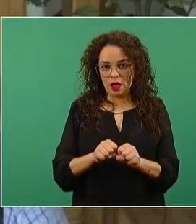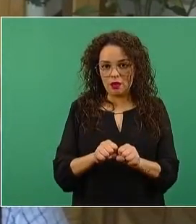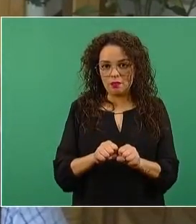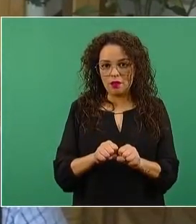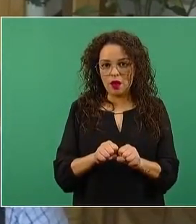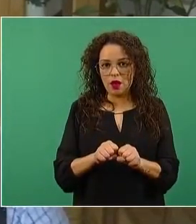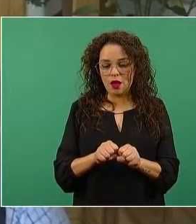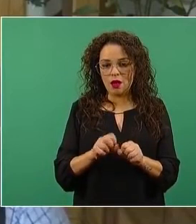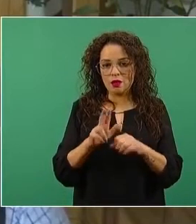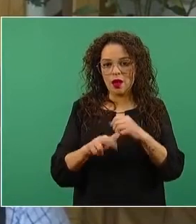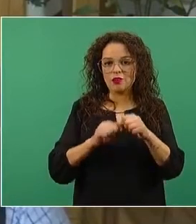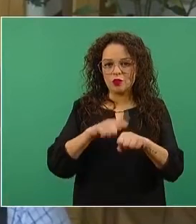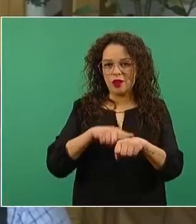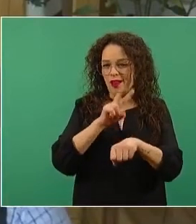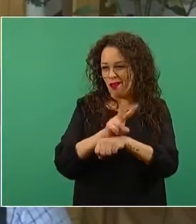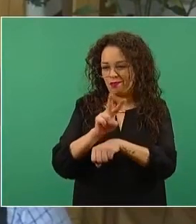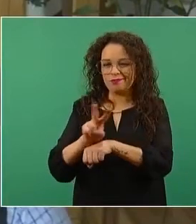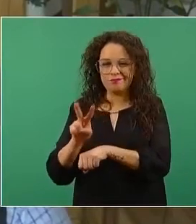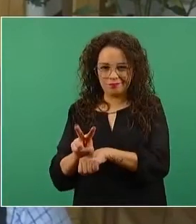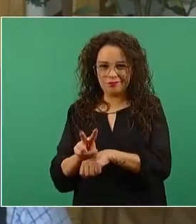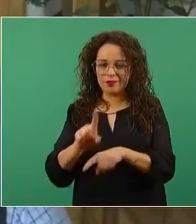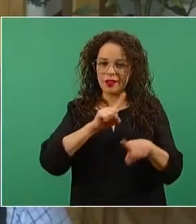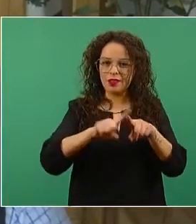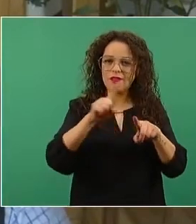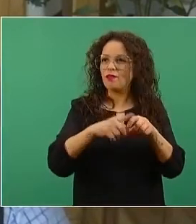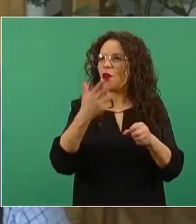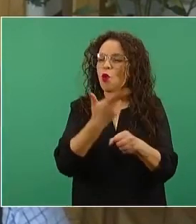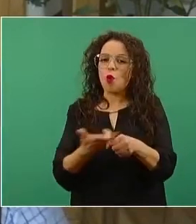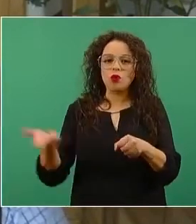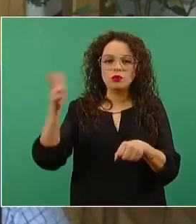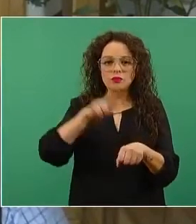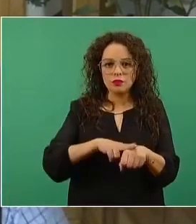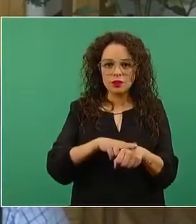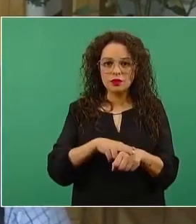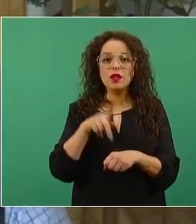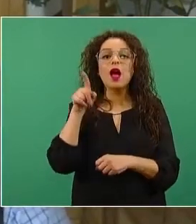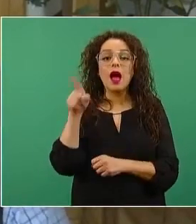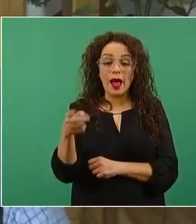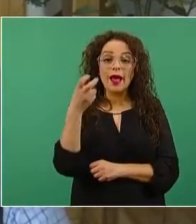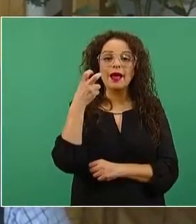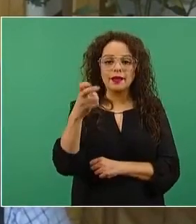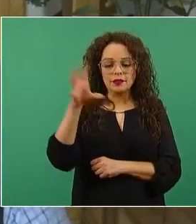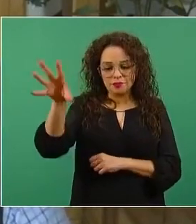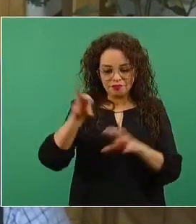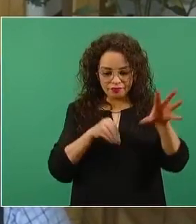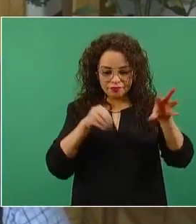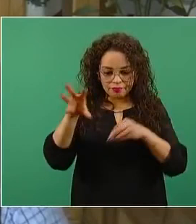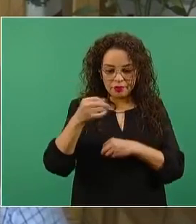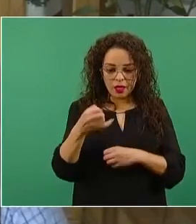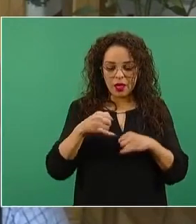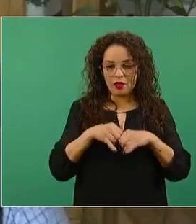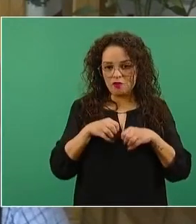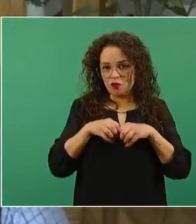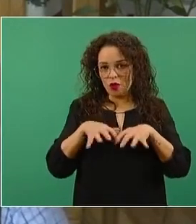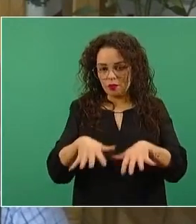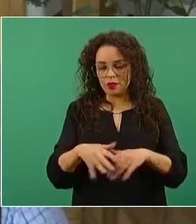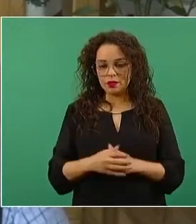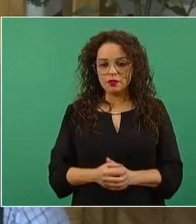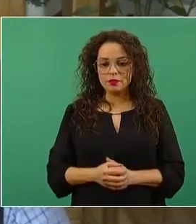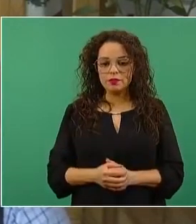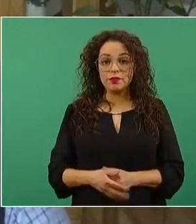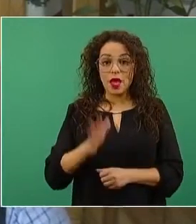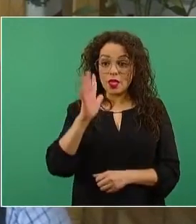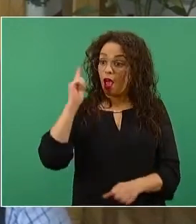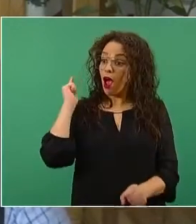de Vigilancia en todas las unidades médicas del país recaba. Entonces, una vez que ellos notifican el